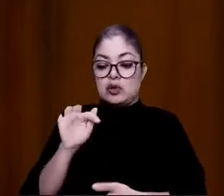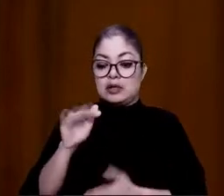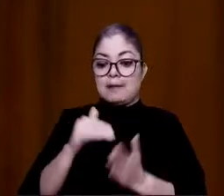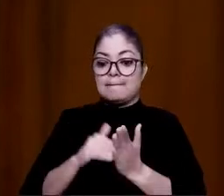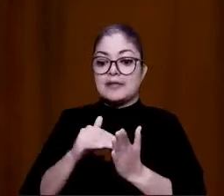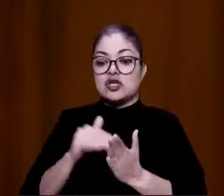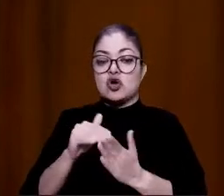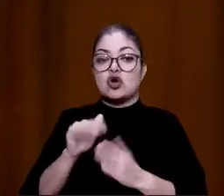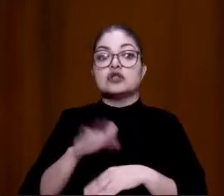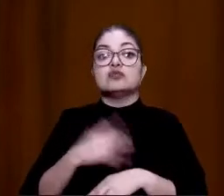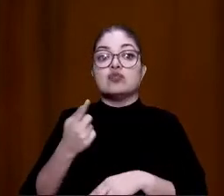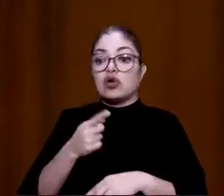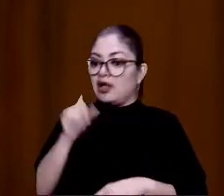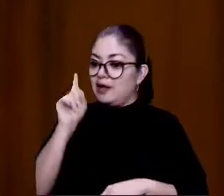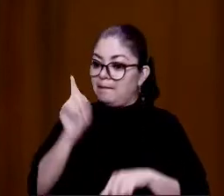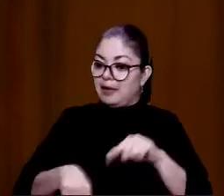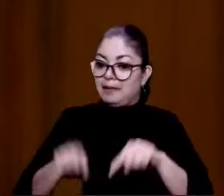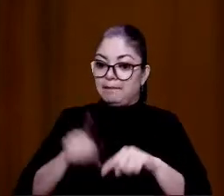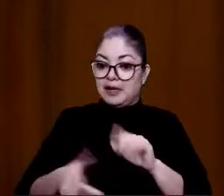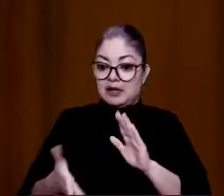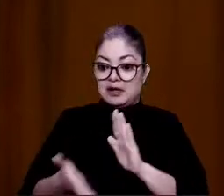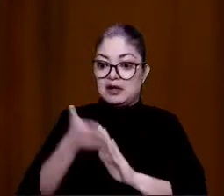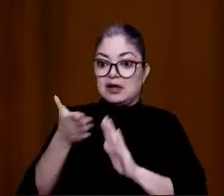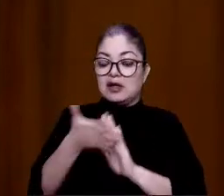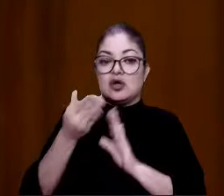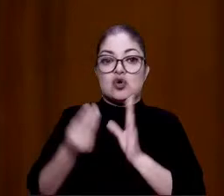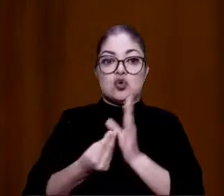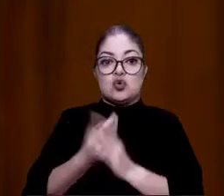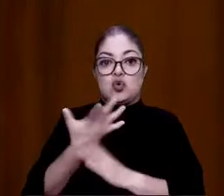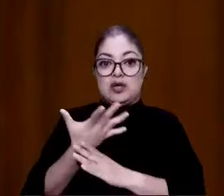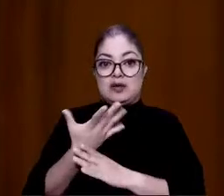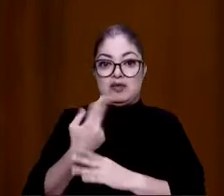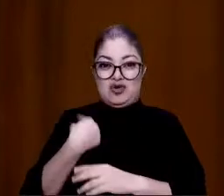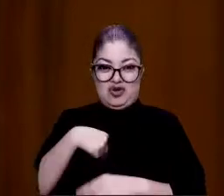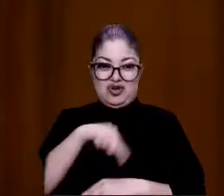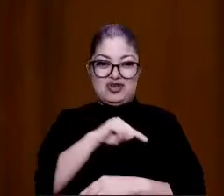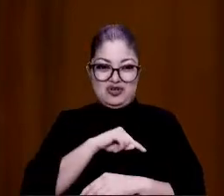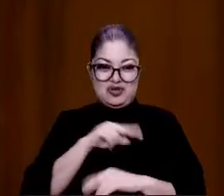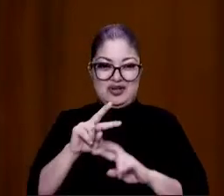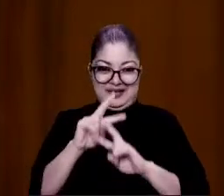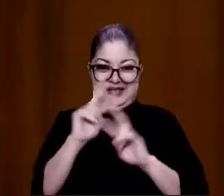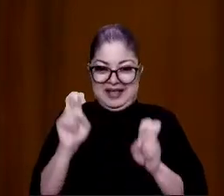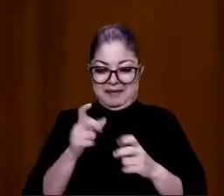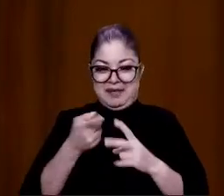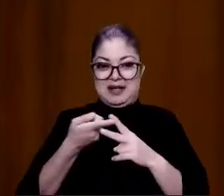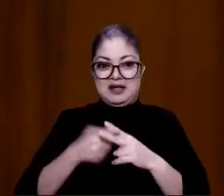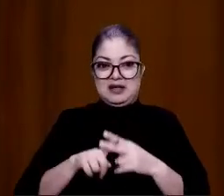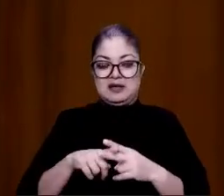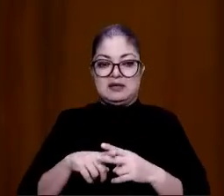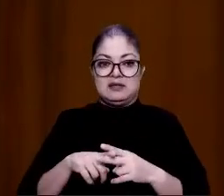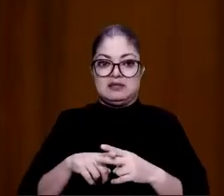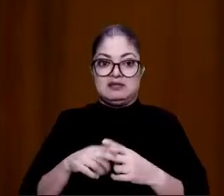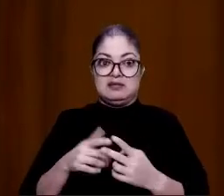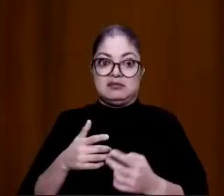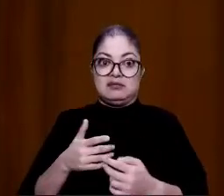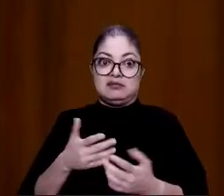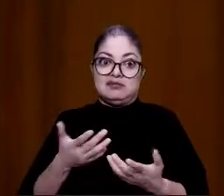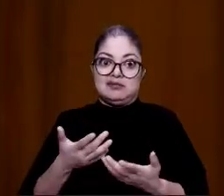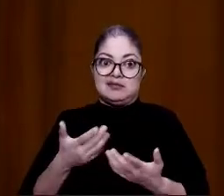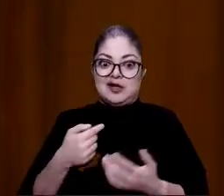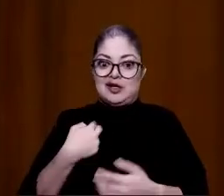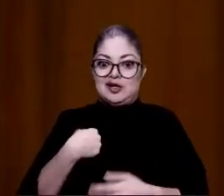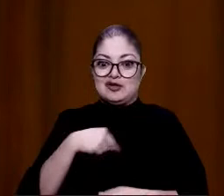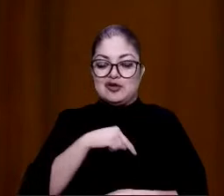porque hubo que rehacer el puente. Cuando empezamos a platicar del tema, o sea, cuando ya nos hemos